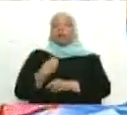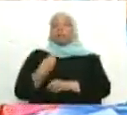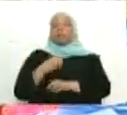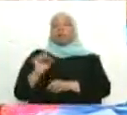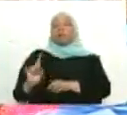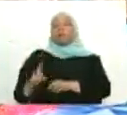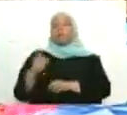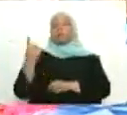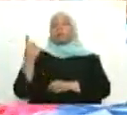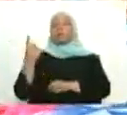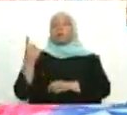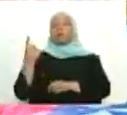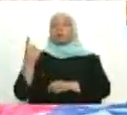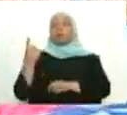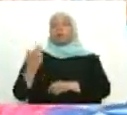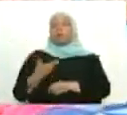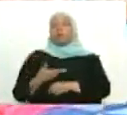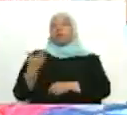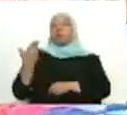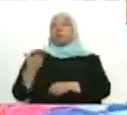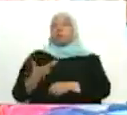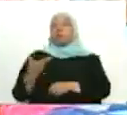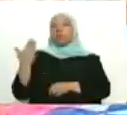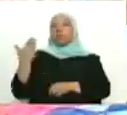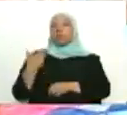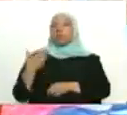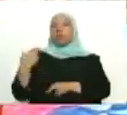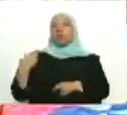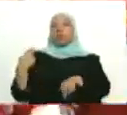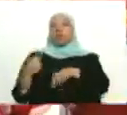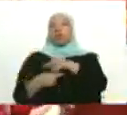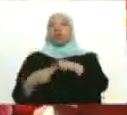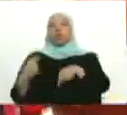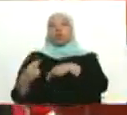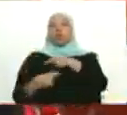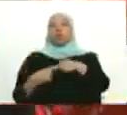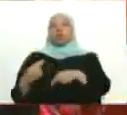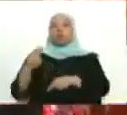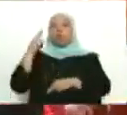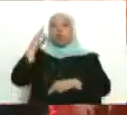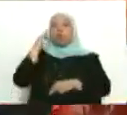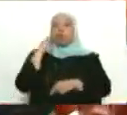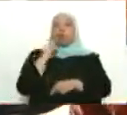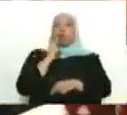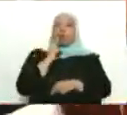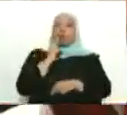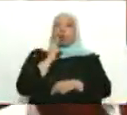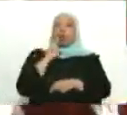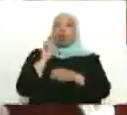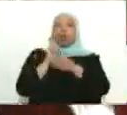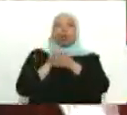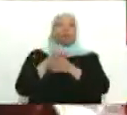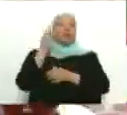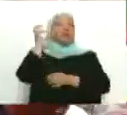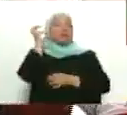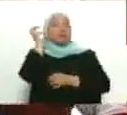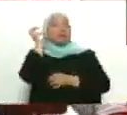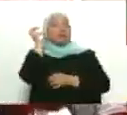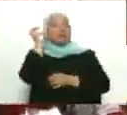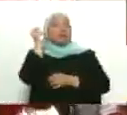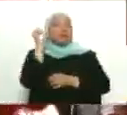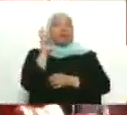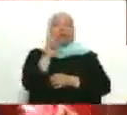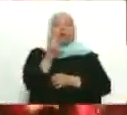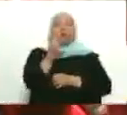persona emblemática para la revolución bolivariana. La camarada